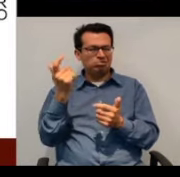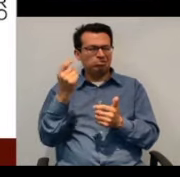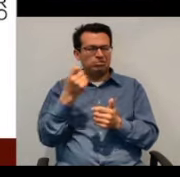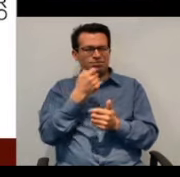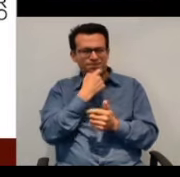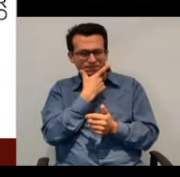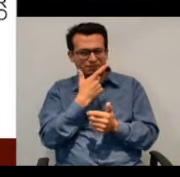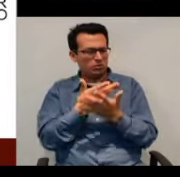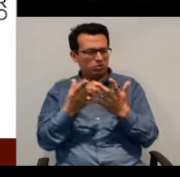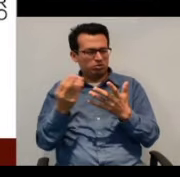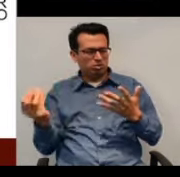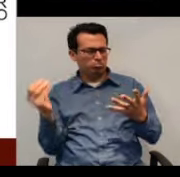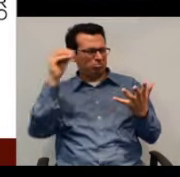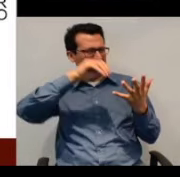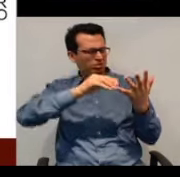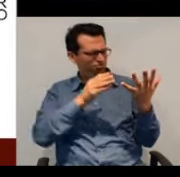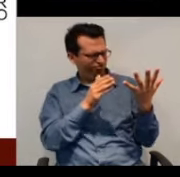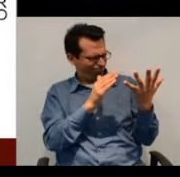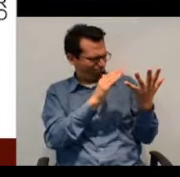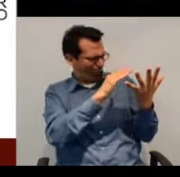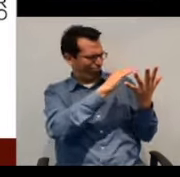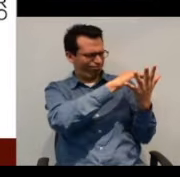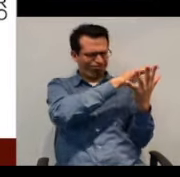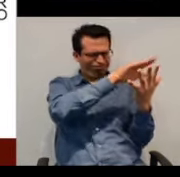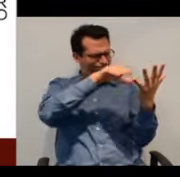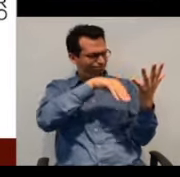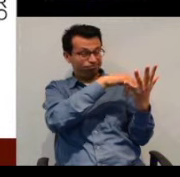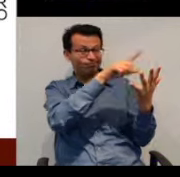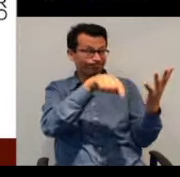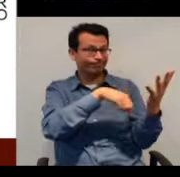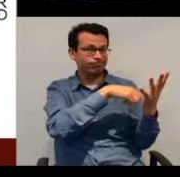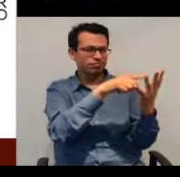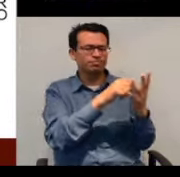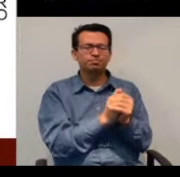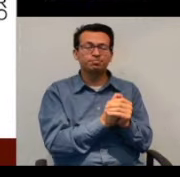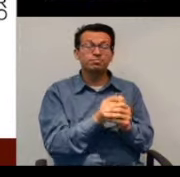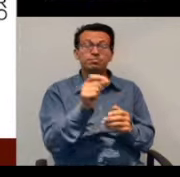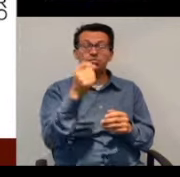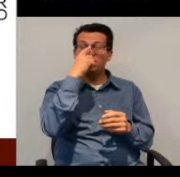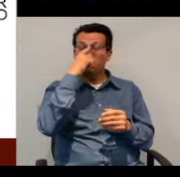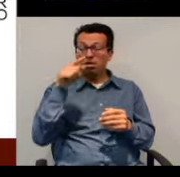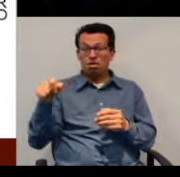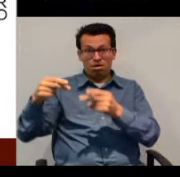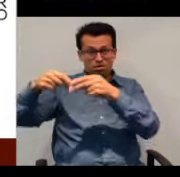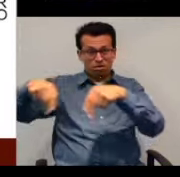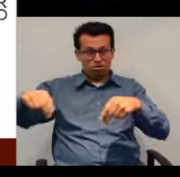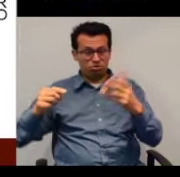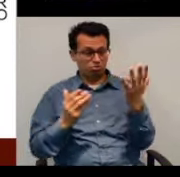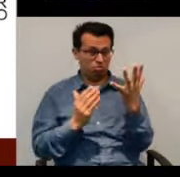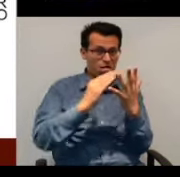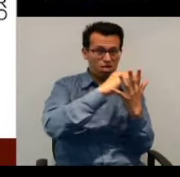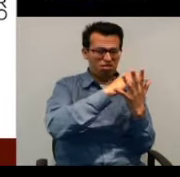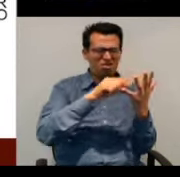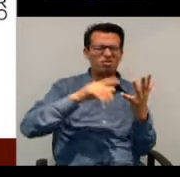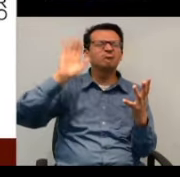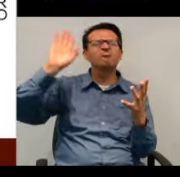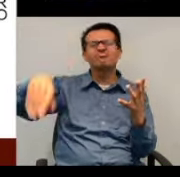que al verlo como una variable transversal no significa que le estemos restando importancia.